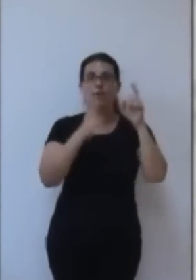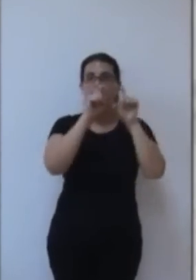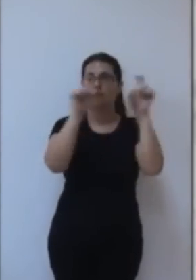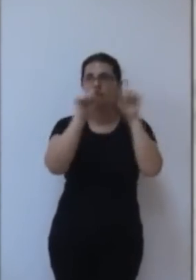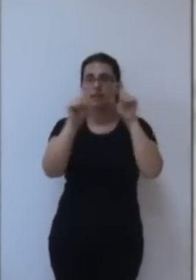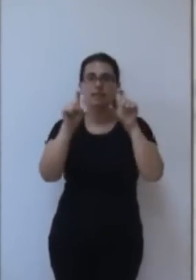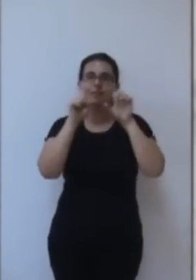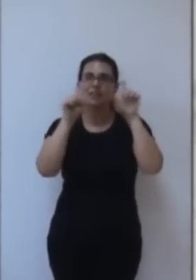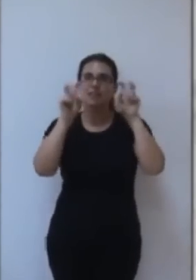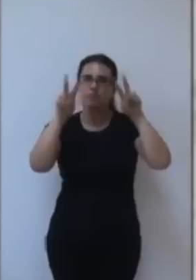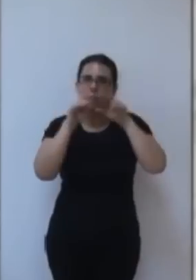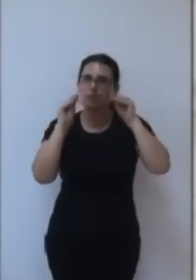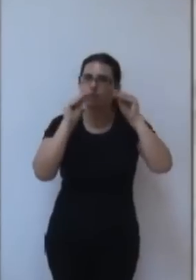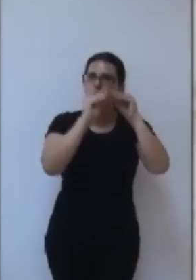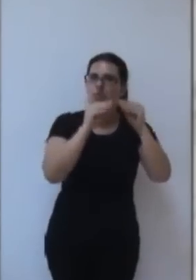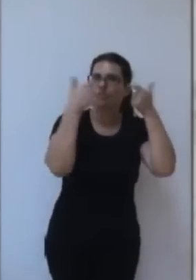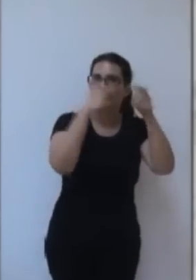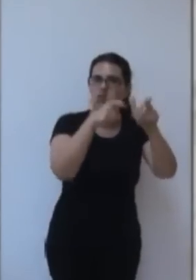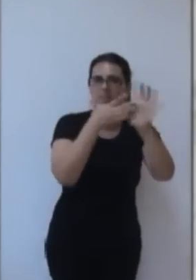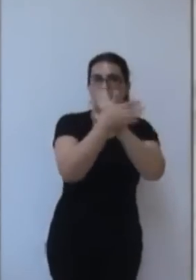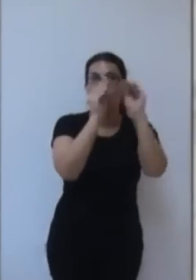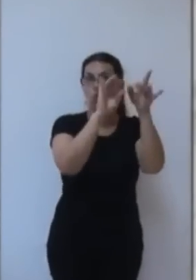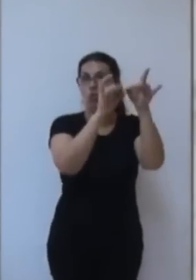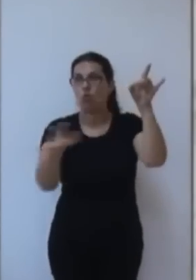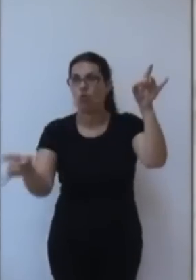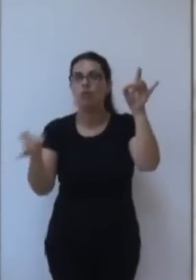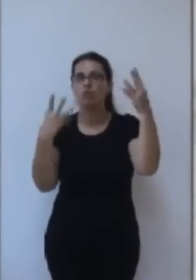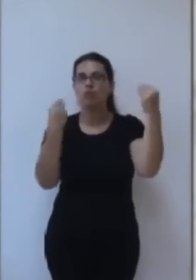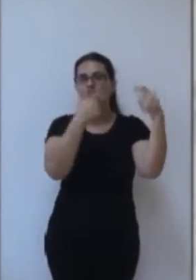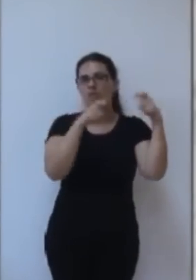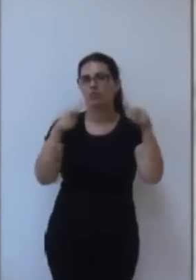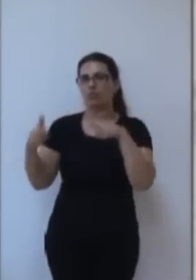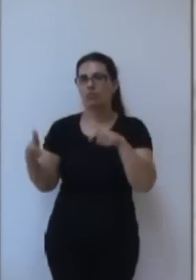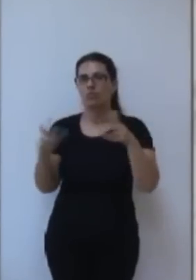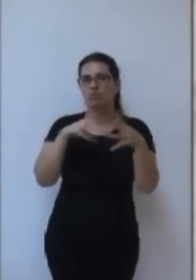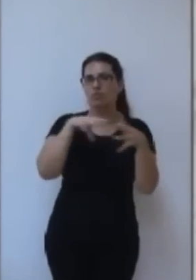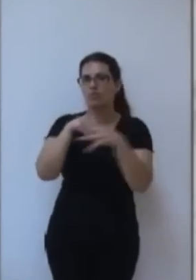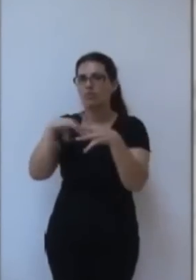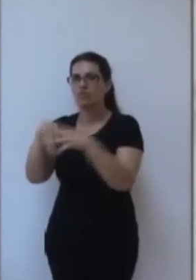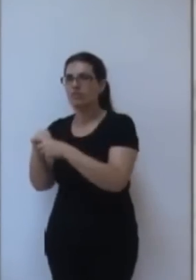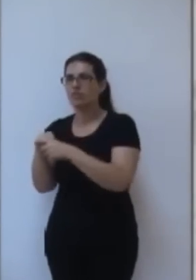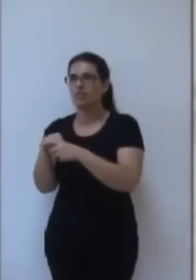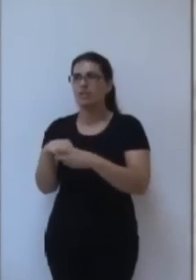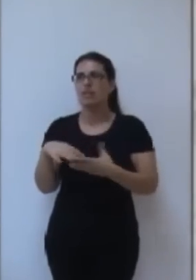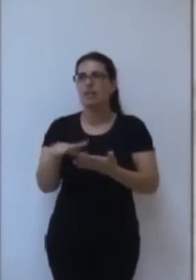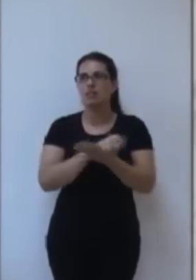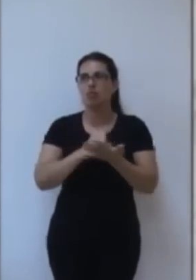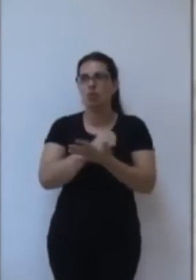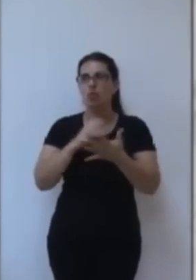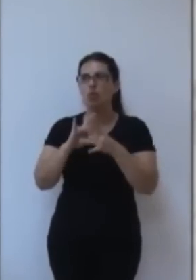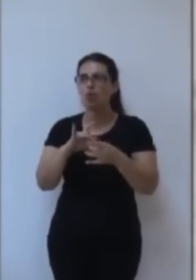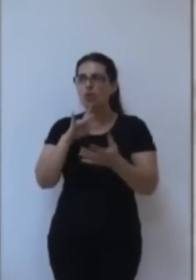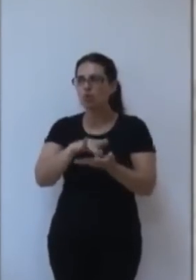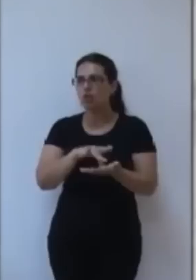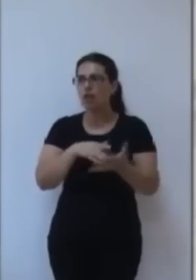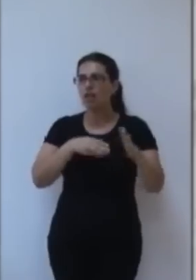su sector, ¿no? Y en toda esa cadena intervienen muchos sectores, y si en todos no se ha contemplado esa accesibilidad,